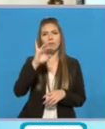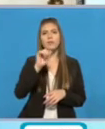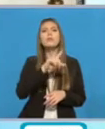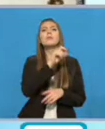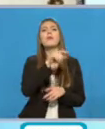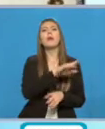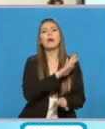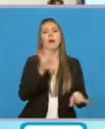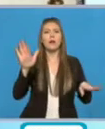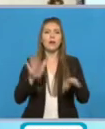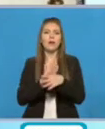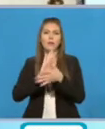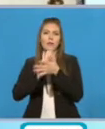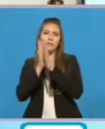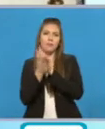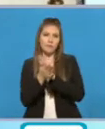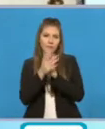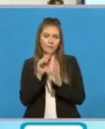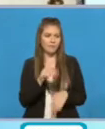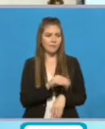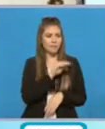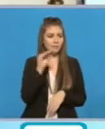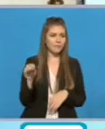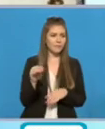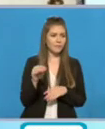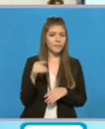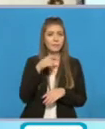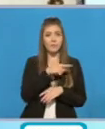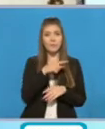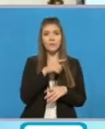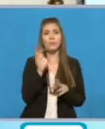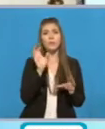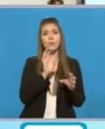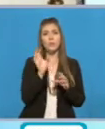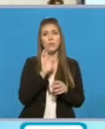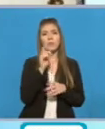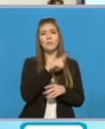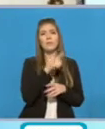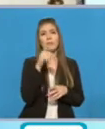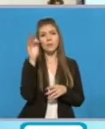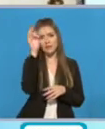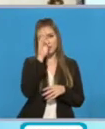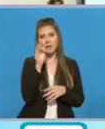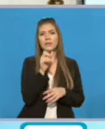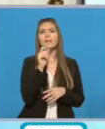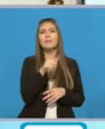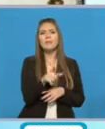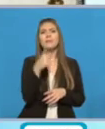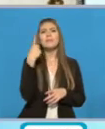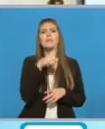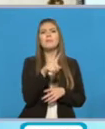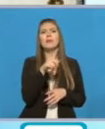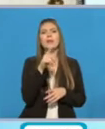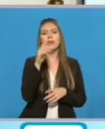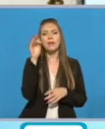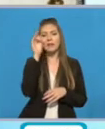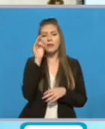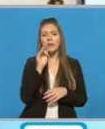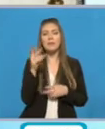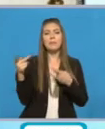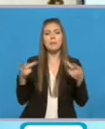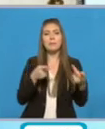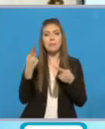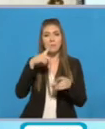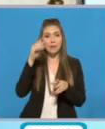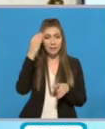convirtió. Esa etapa en que era catecúmeno, es decir, que estaba estudiando el catecismo para convertirse, para